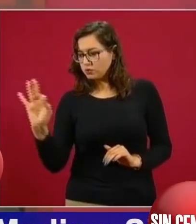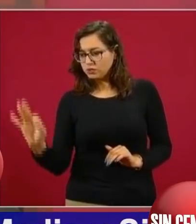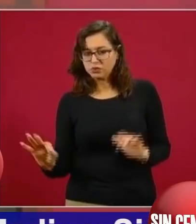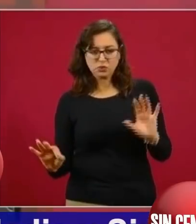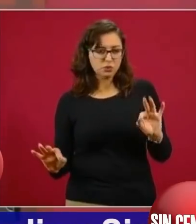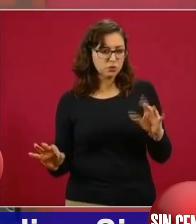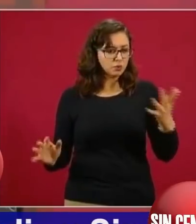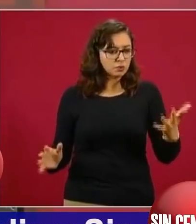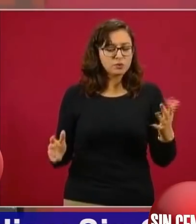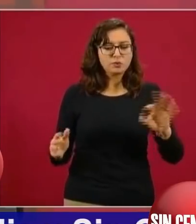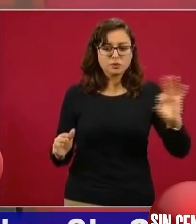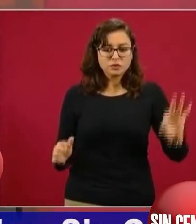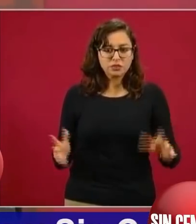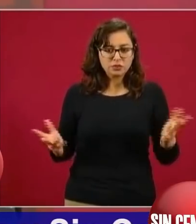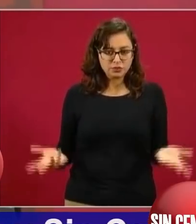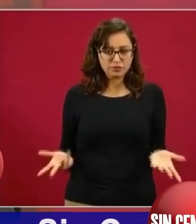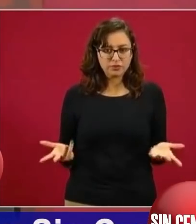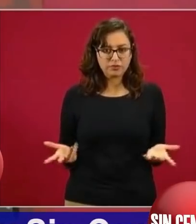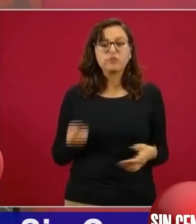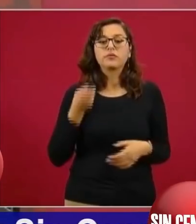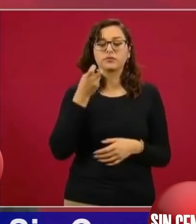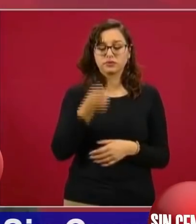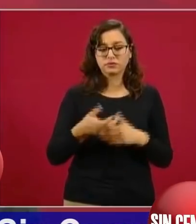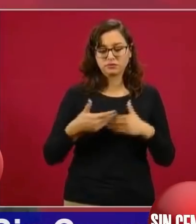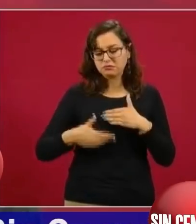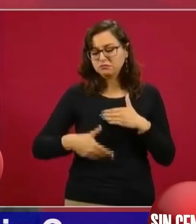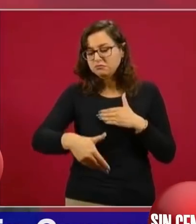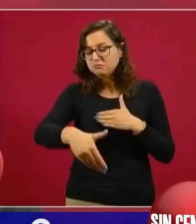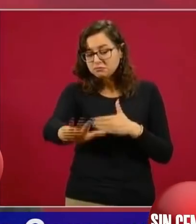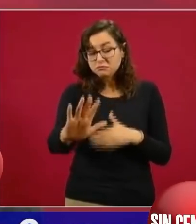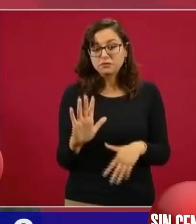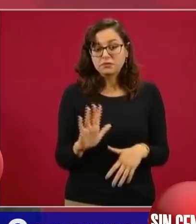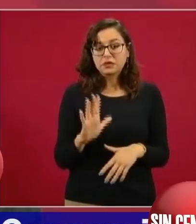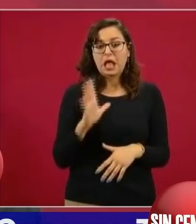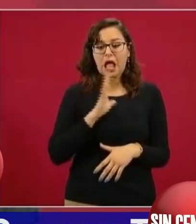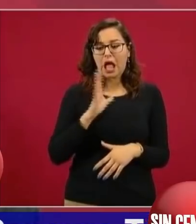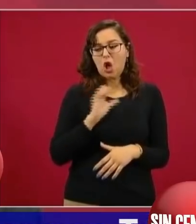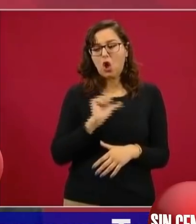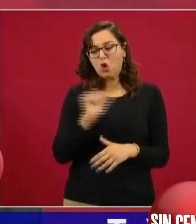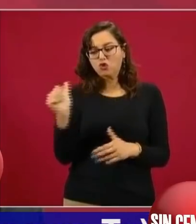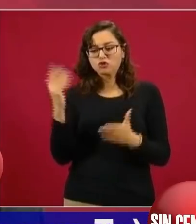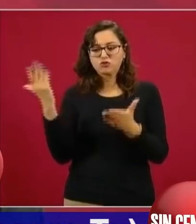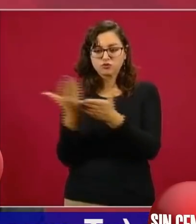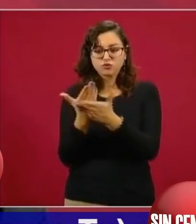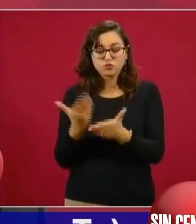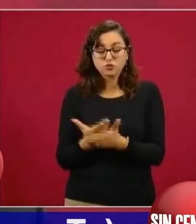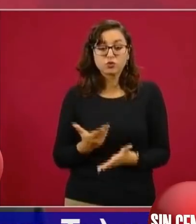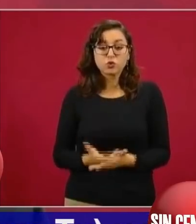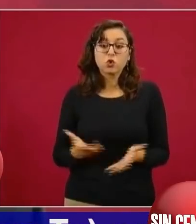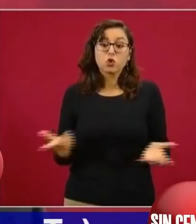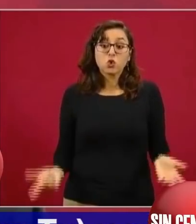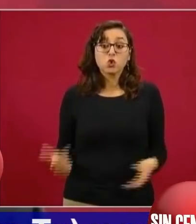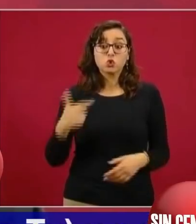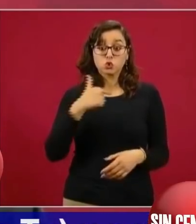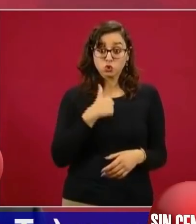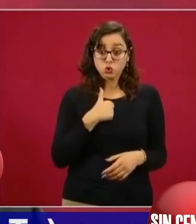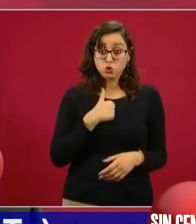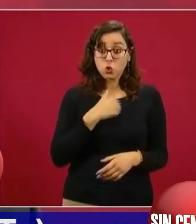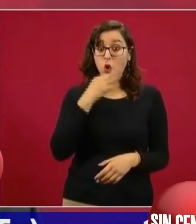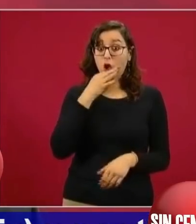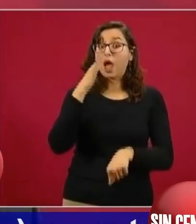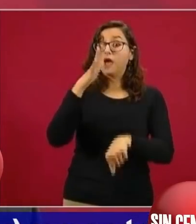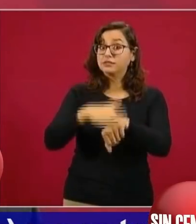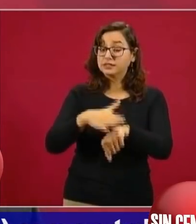porque hay otros elementos a considerar. Yo he ofrecido que no va a aumentar el precio de las gasolinas,